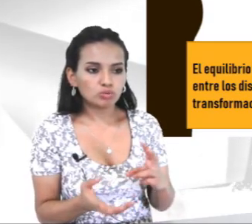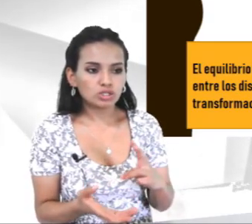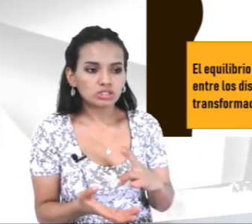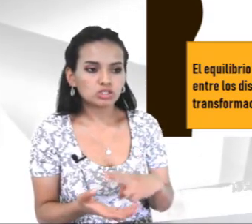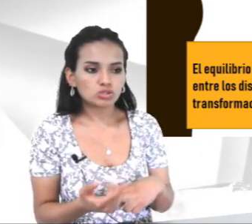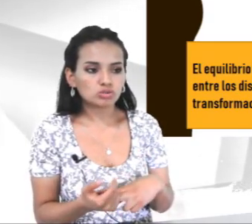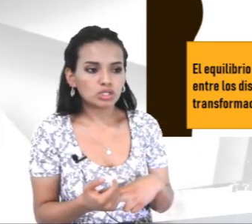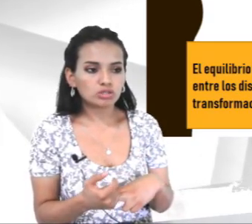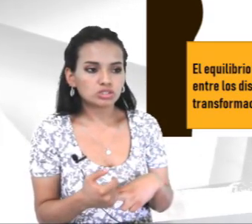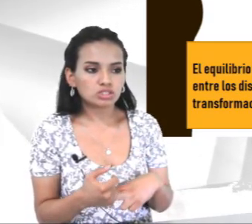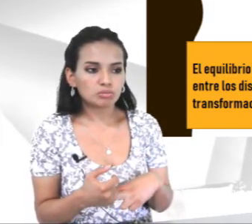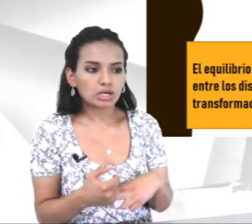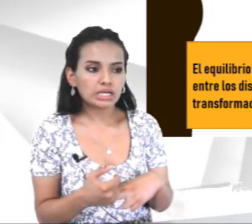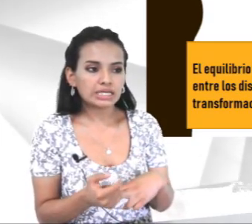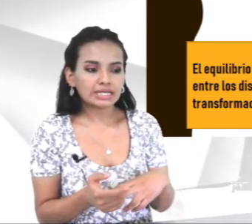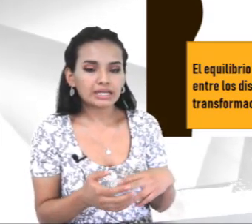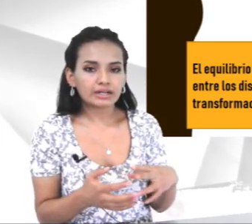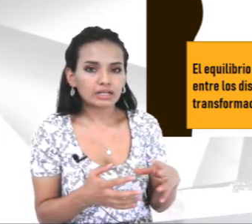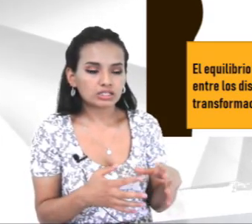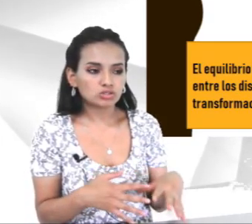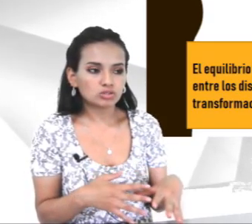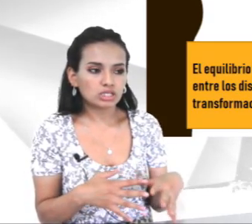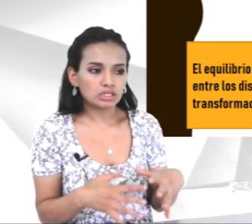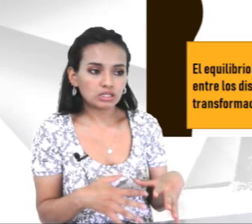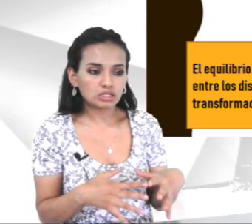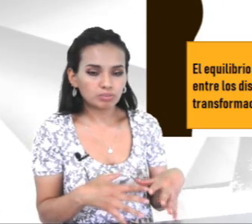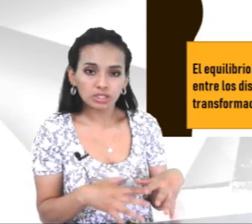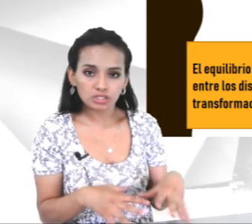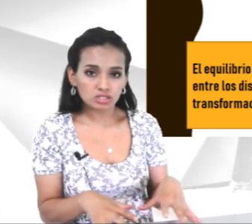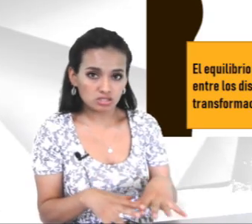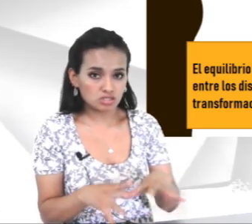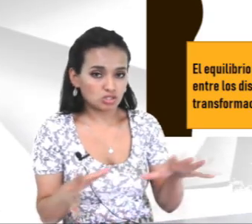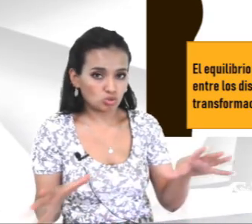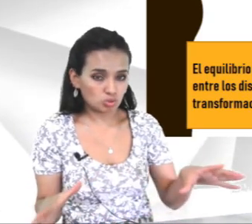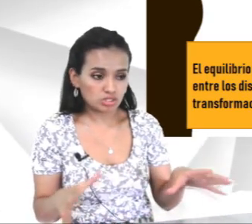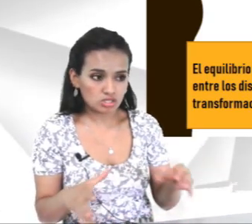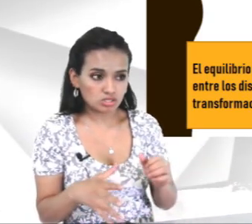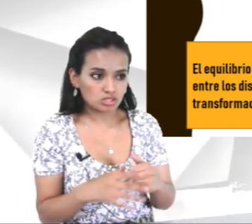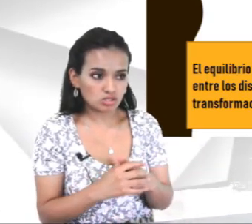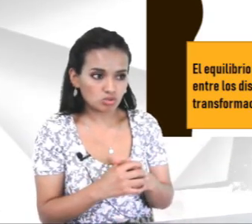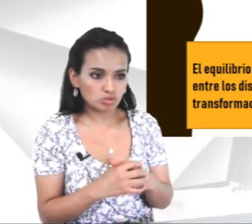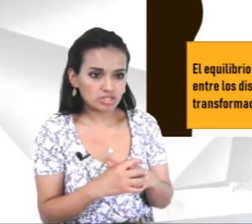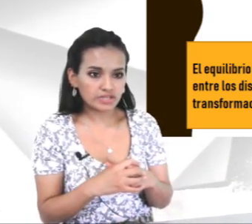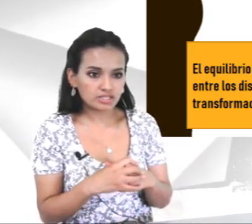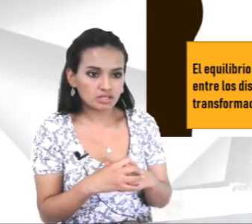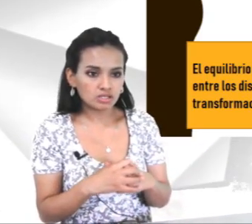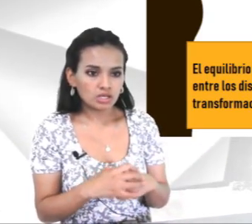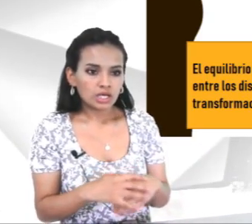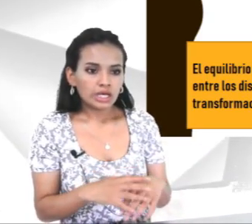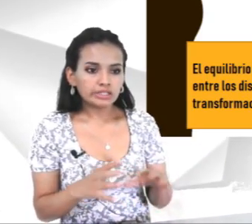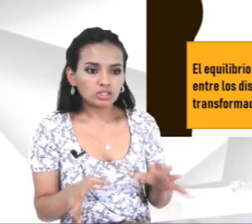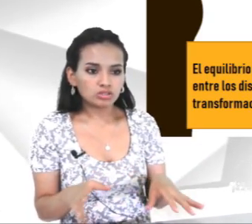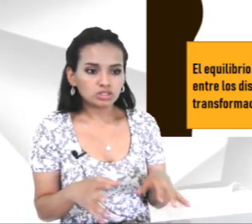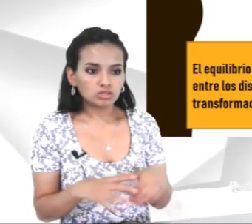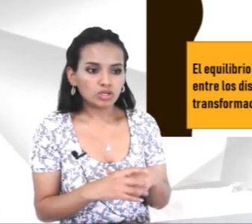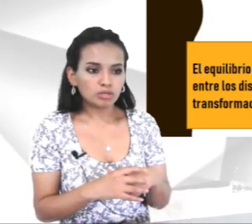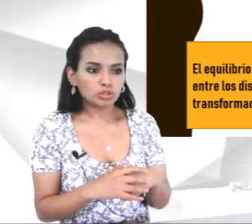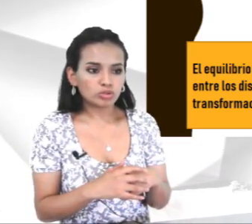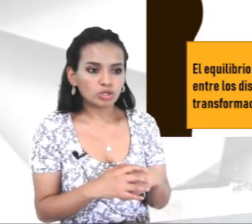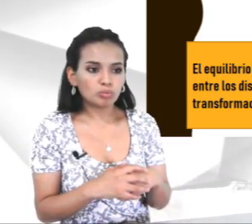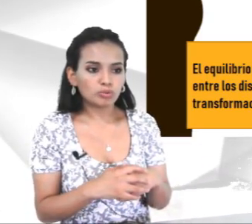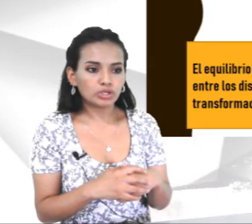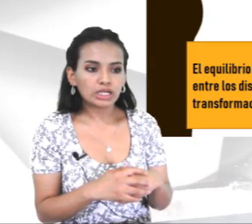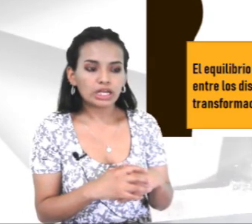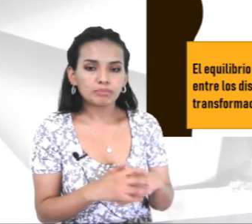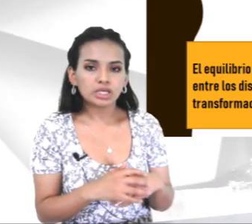supone una situación del ecosistema en que la relación de interdependencia es decir que todos necesitan de todo establecida entre los distintos elementos